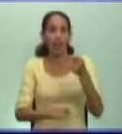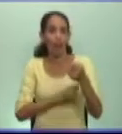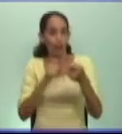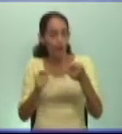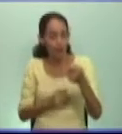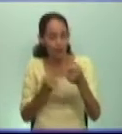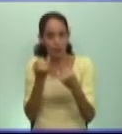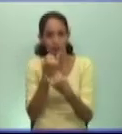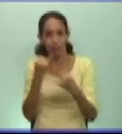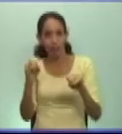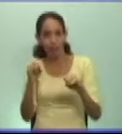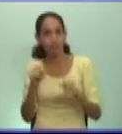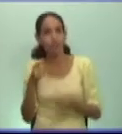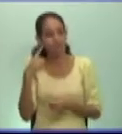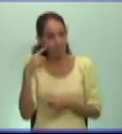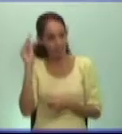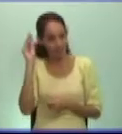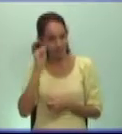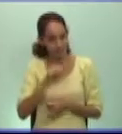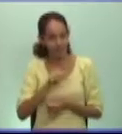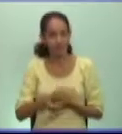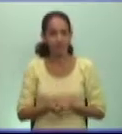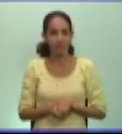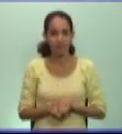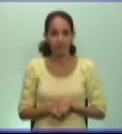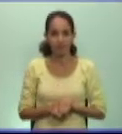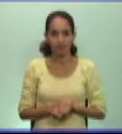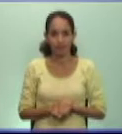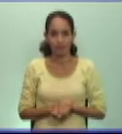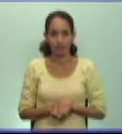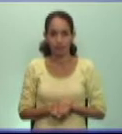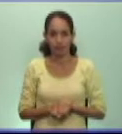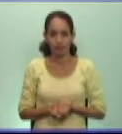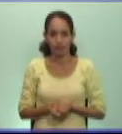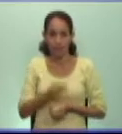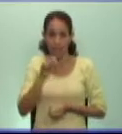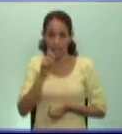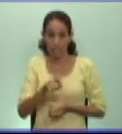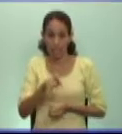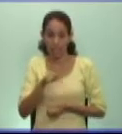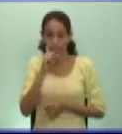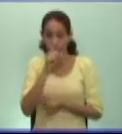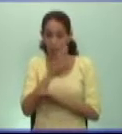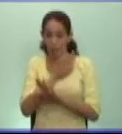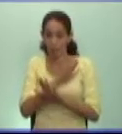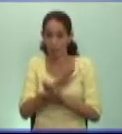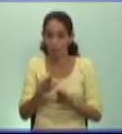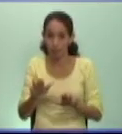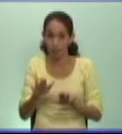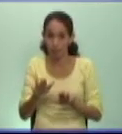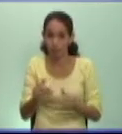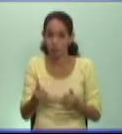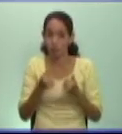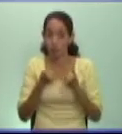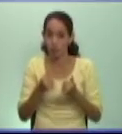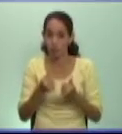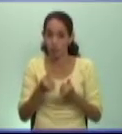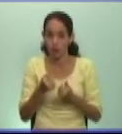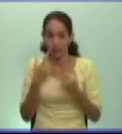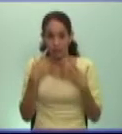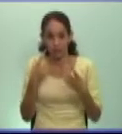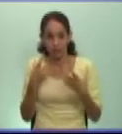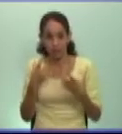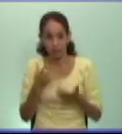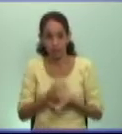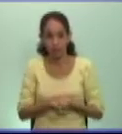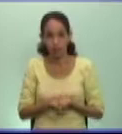tema muy rico en hechos que caracterizamos de forma general. Y bueno, ya los dos temas creemos que tienen más fuerza. Ahí está. La evolución